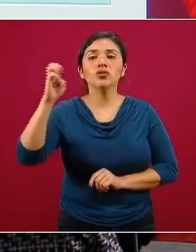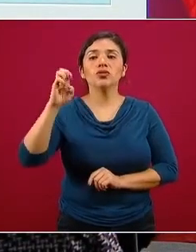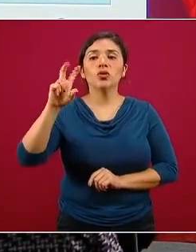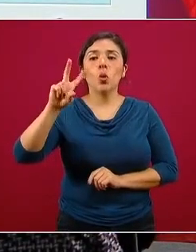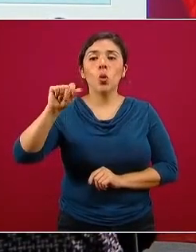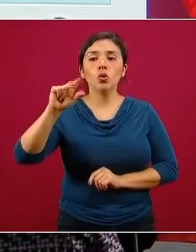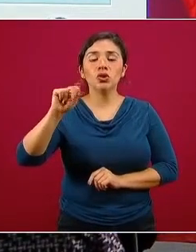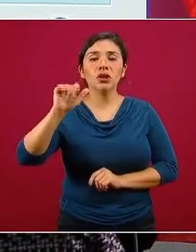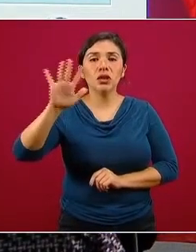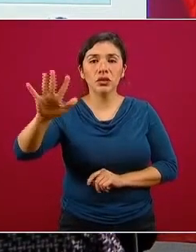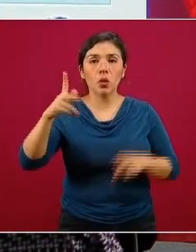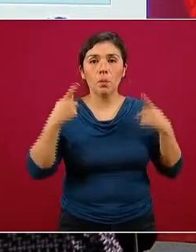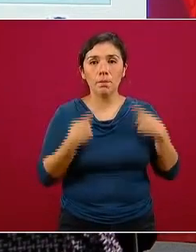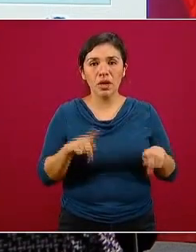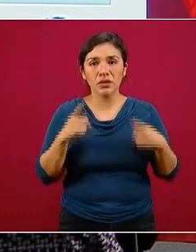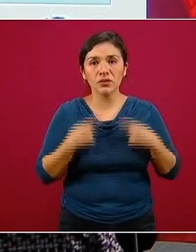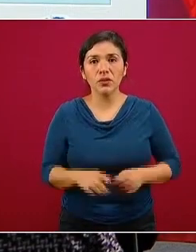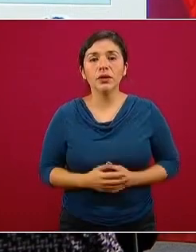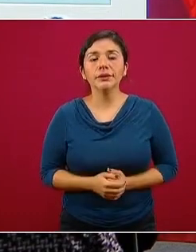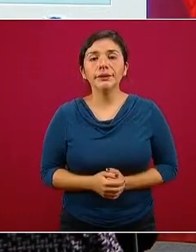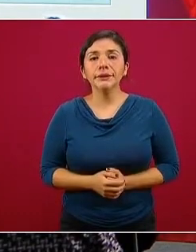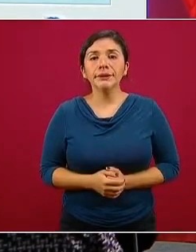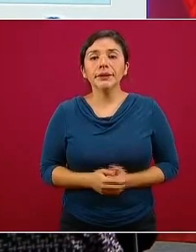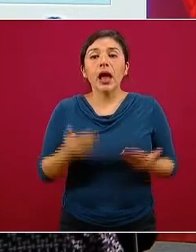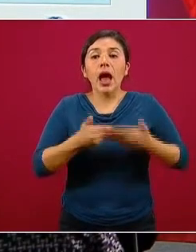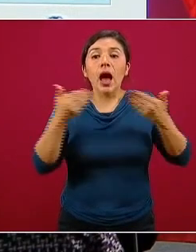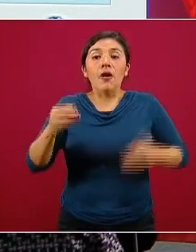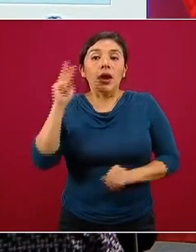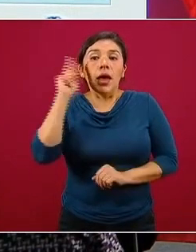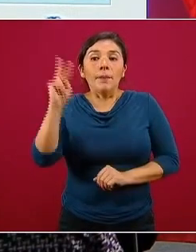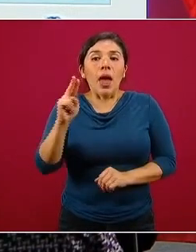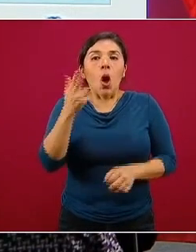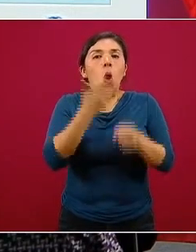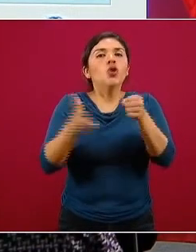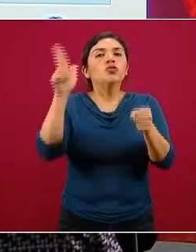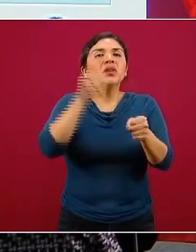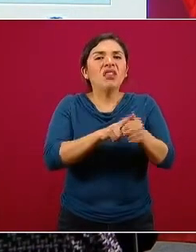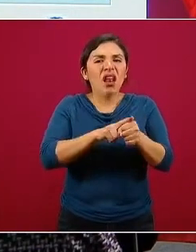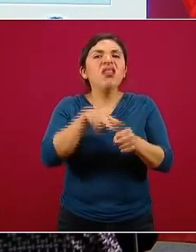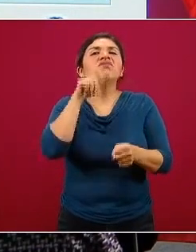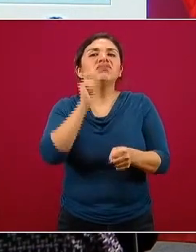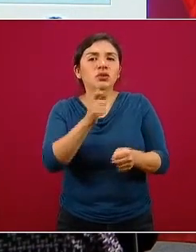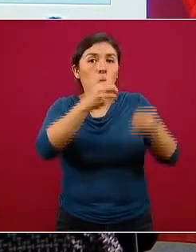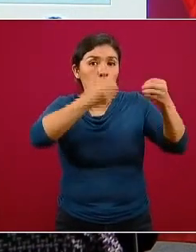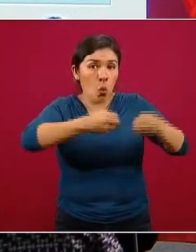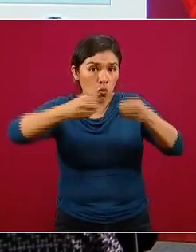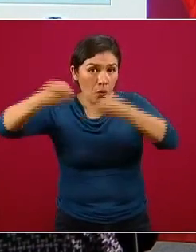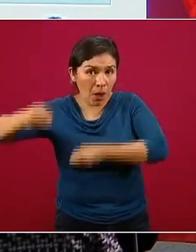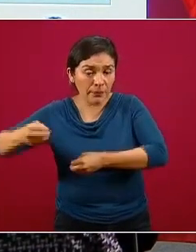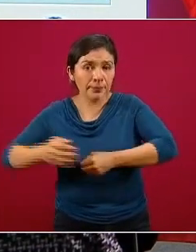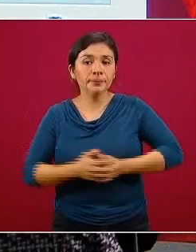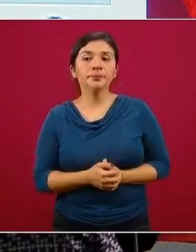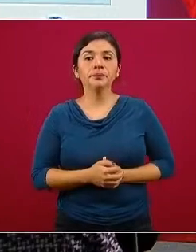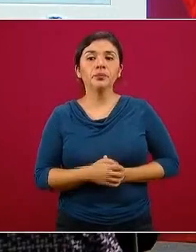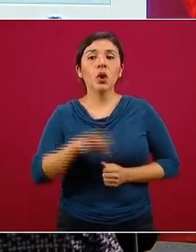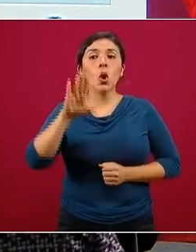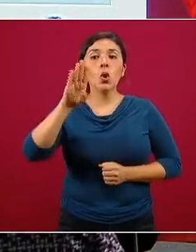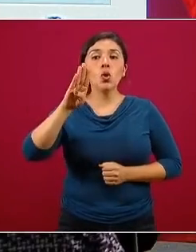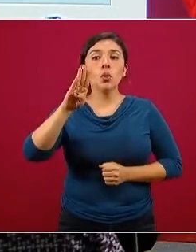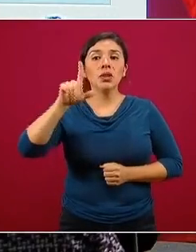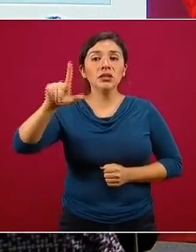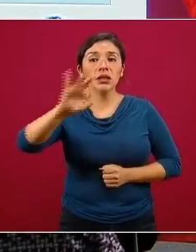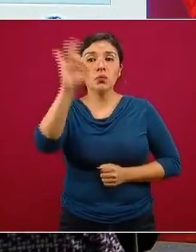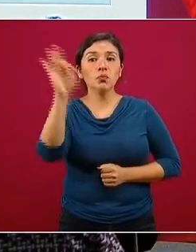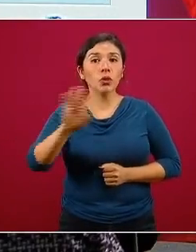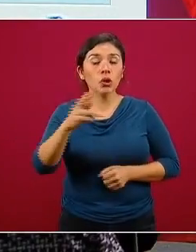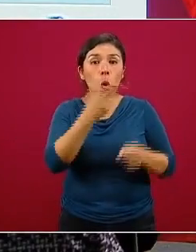170.485. Veamos ahora la ocupación, disponibilidad hospitalaria, 97%